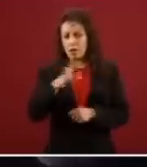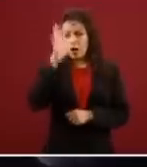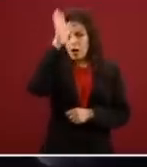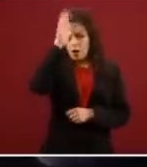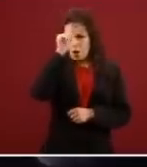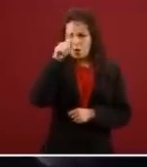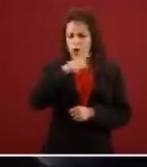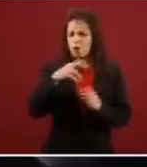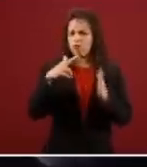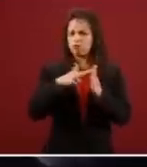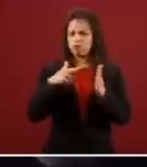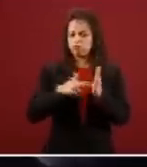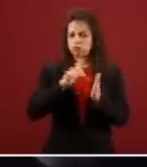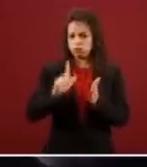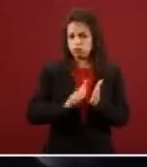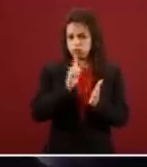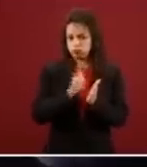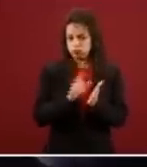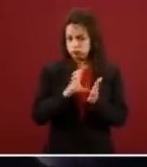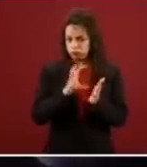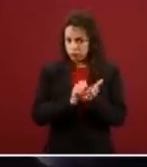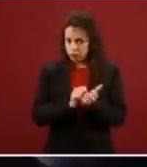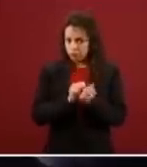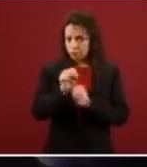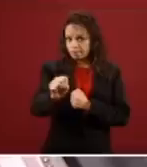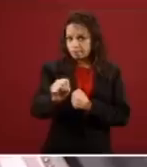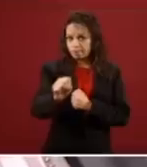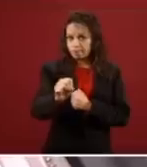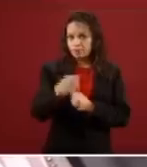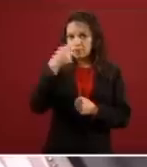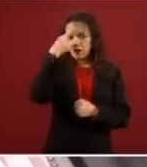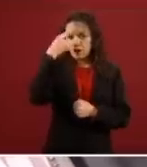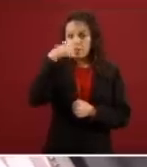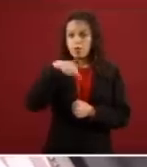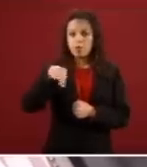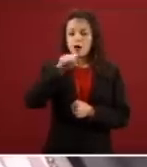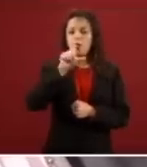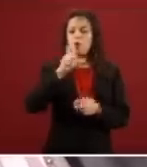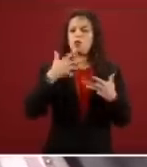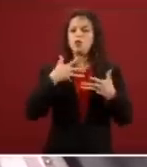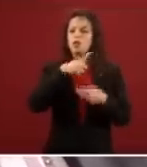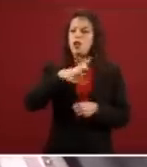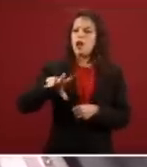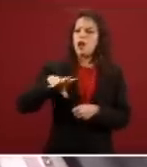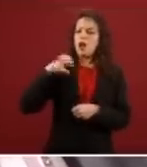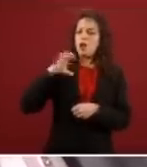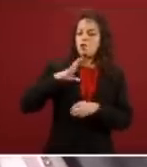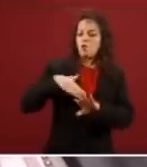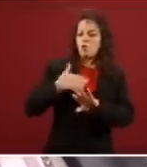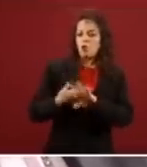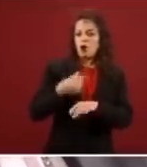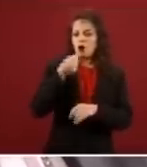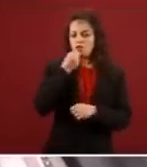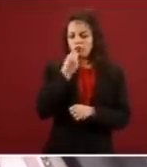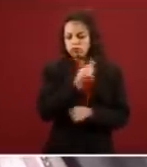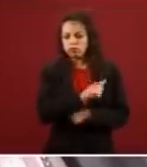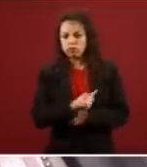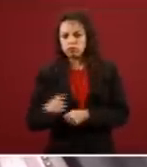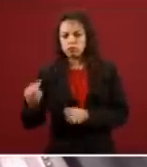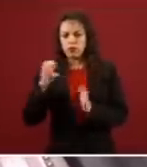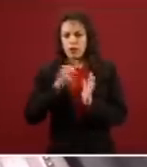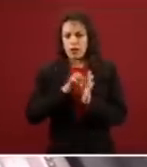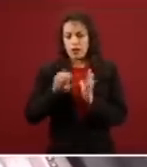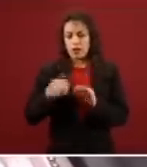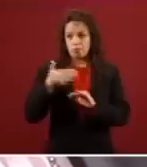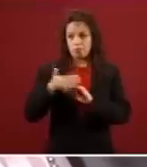una reforma legal en el Congreso para que no prescribieran los delitos cuando se trata de abusos contra menores, como los casos que hemos visto